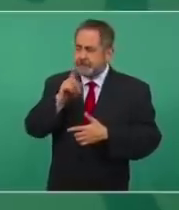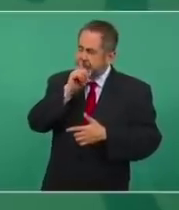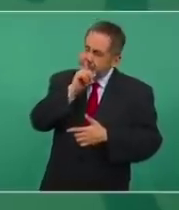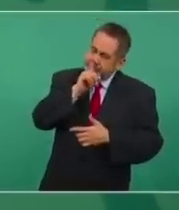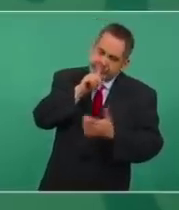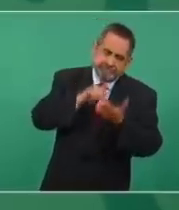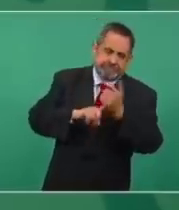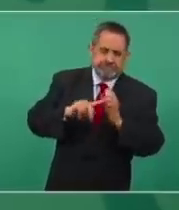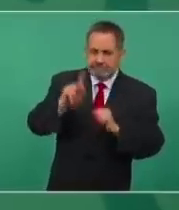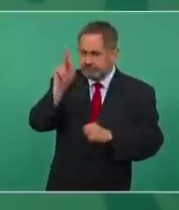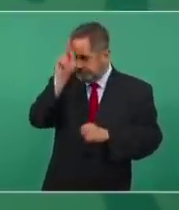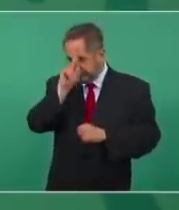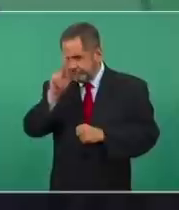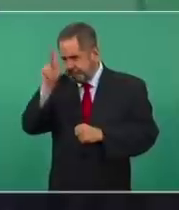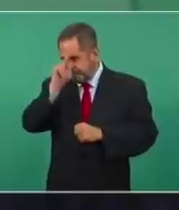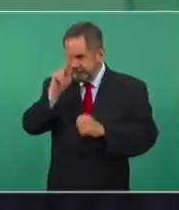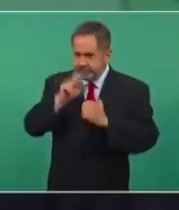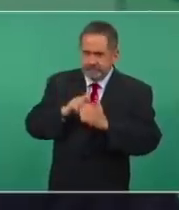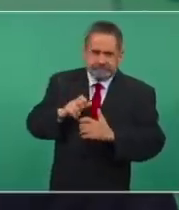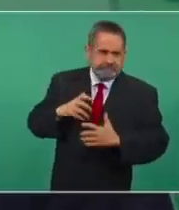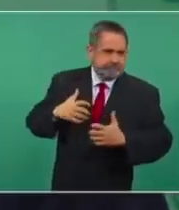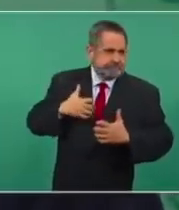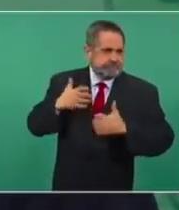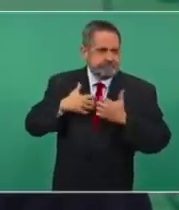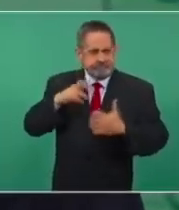prudencia, con tolerancia, con respeto.